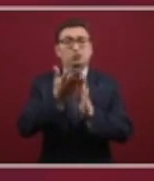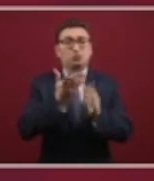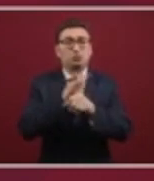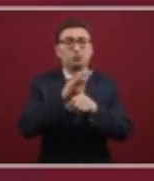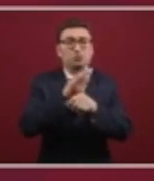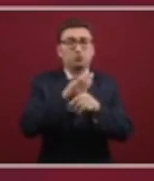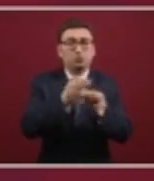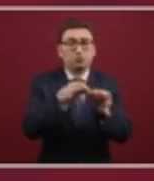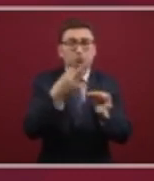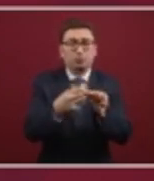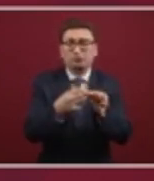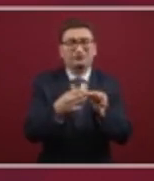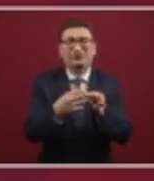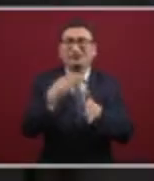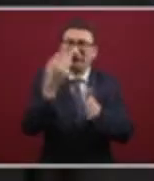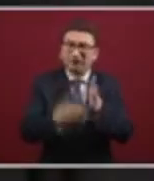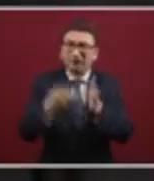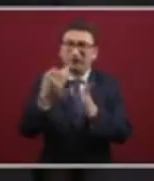centros de salud y hospitales,